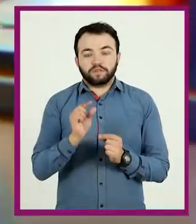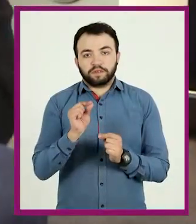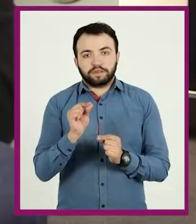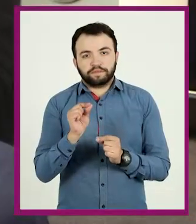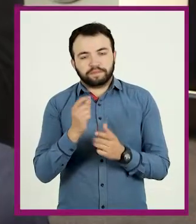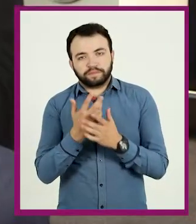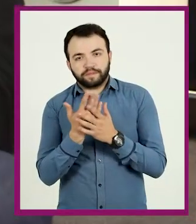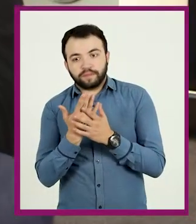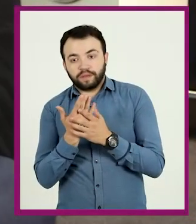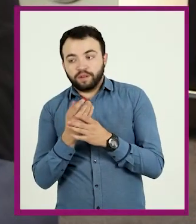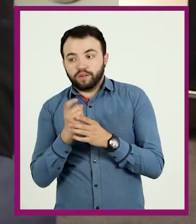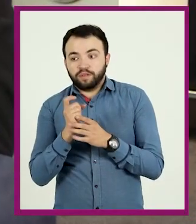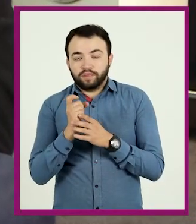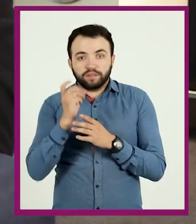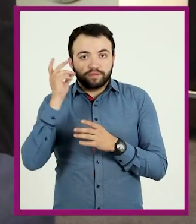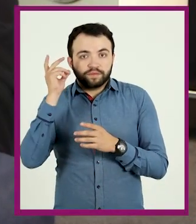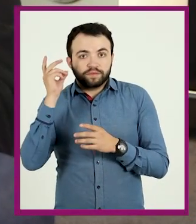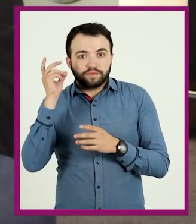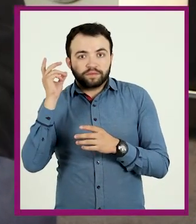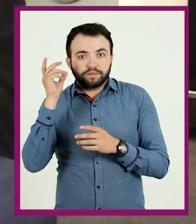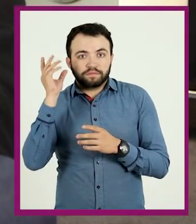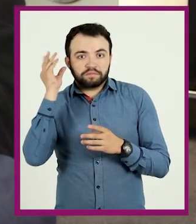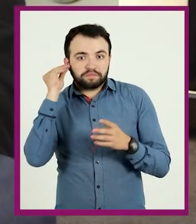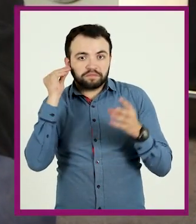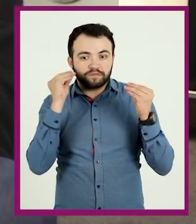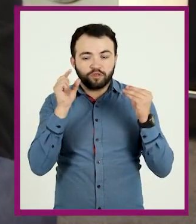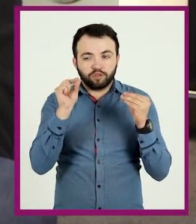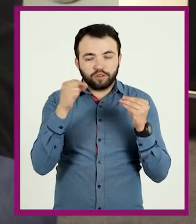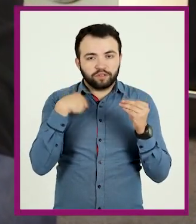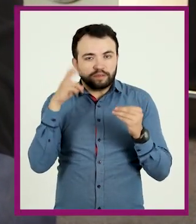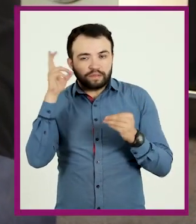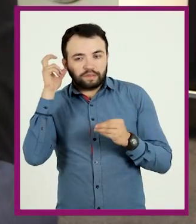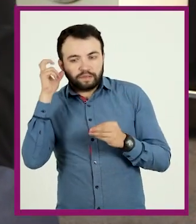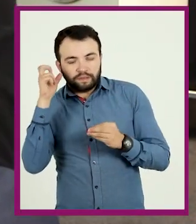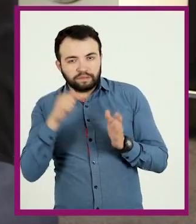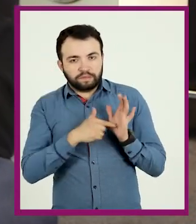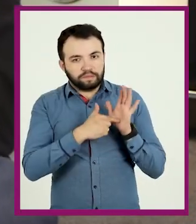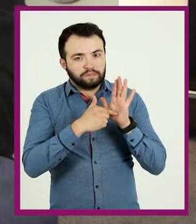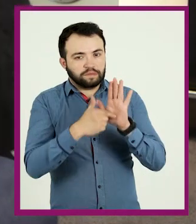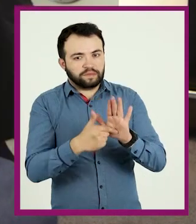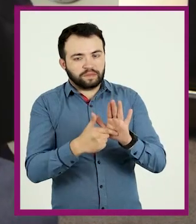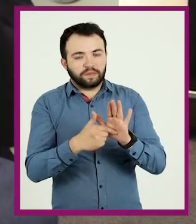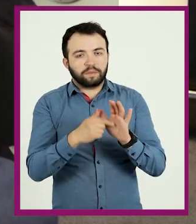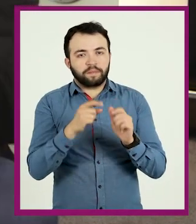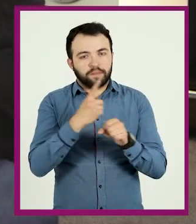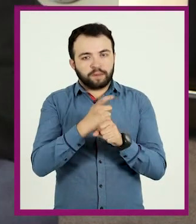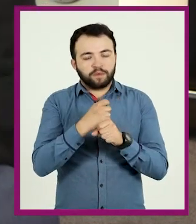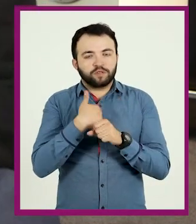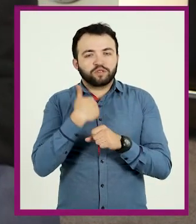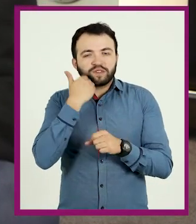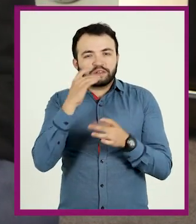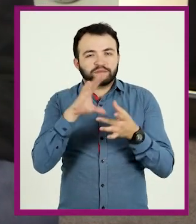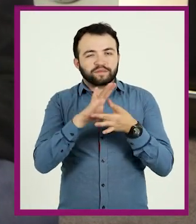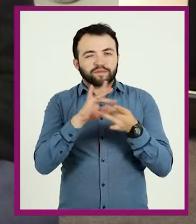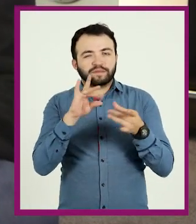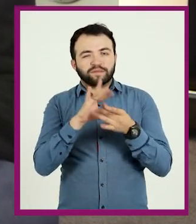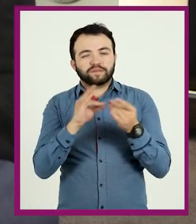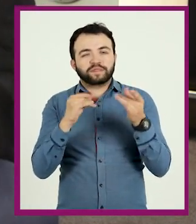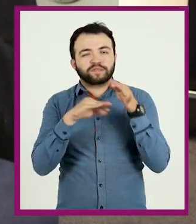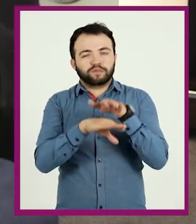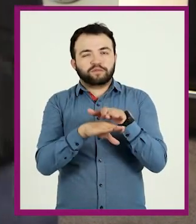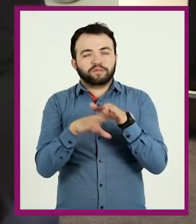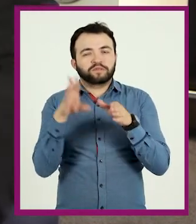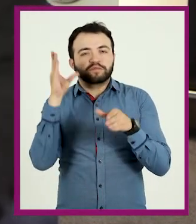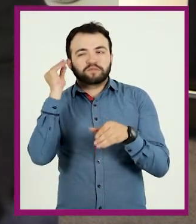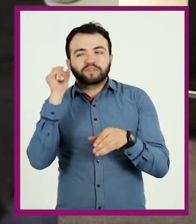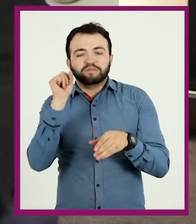Antes de escuchar una de las grandes voces de la región en el siglo XX que les va a fascinar, o eso espero yo, unos cuantos detalles más sobre la música,